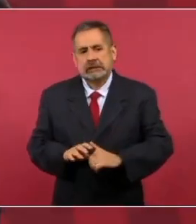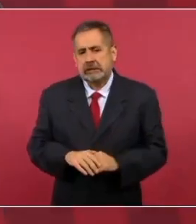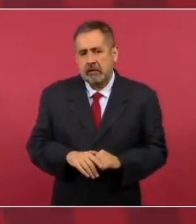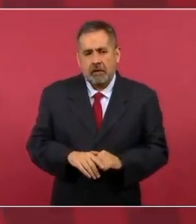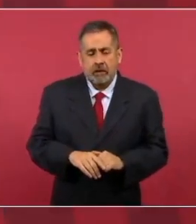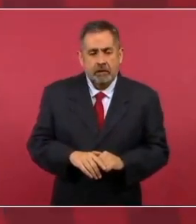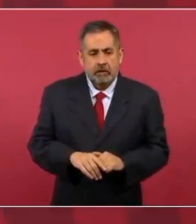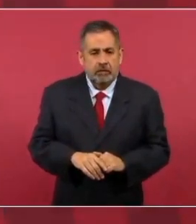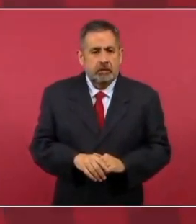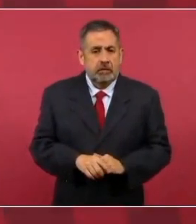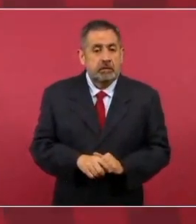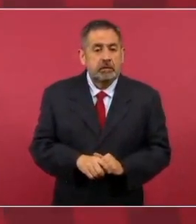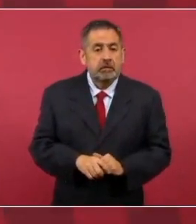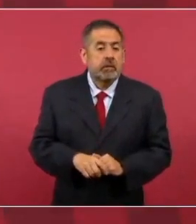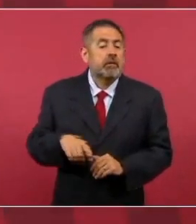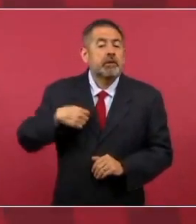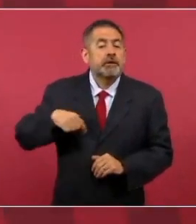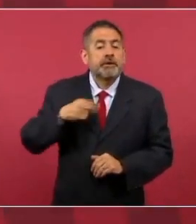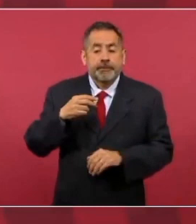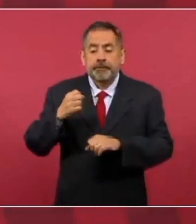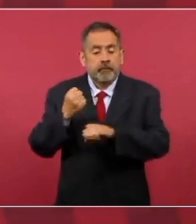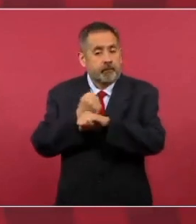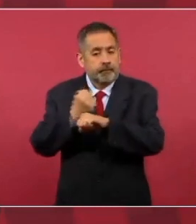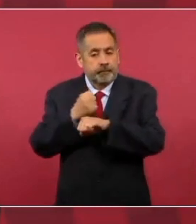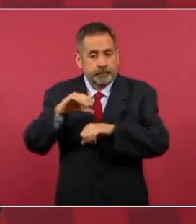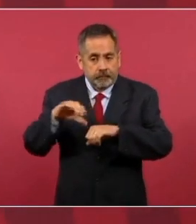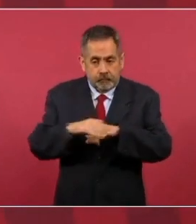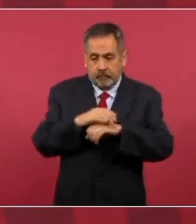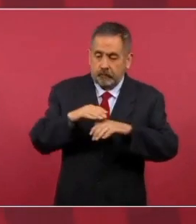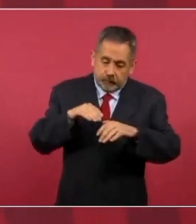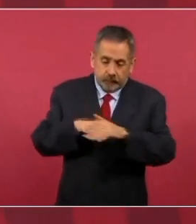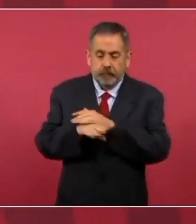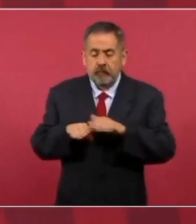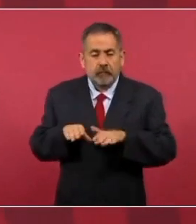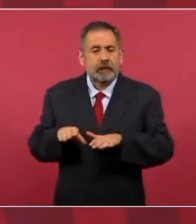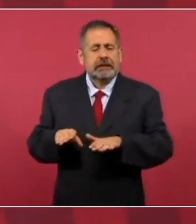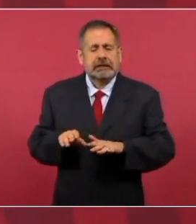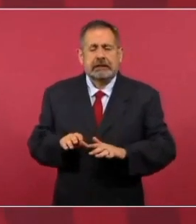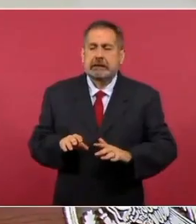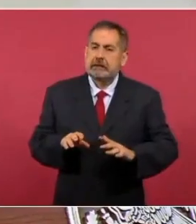Nada más los usábamos y era